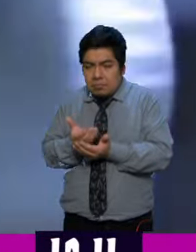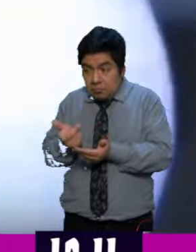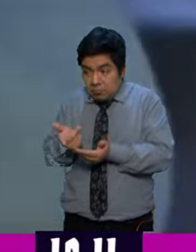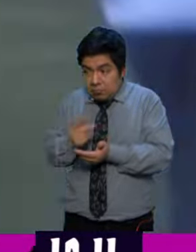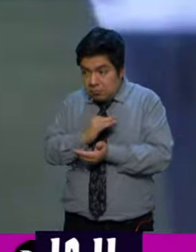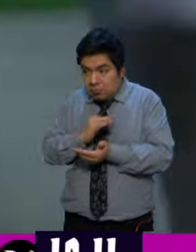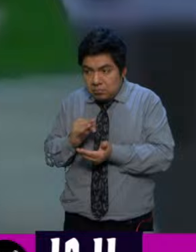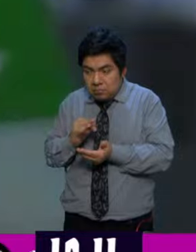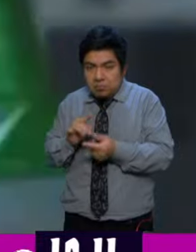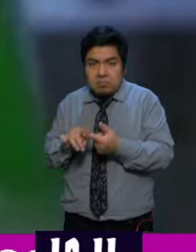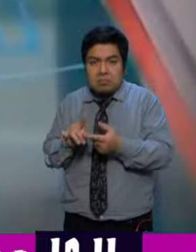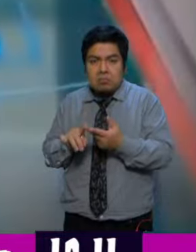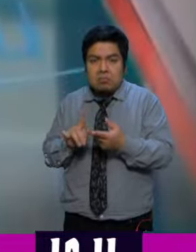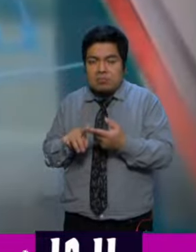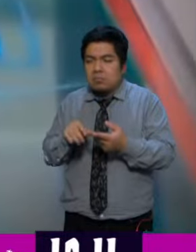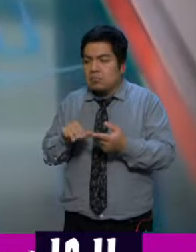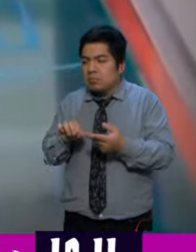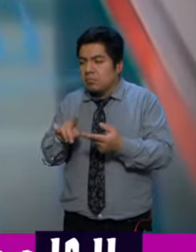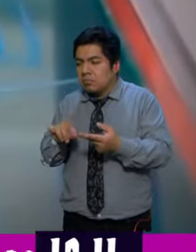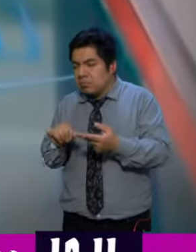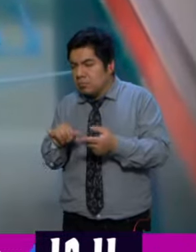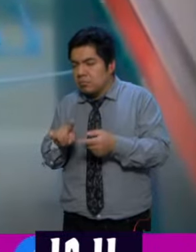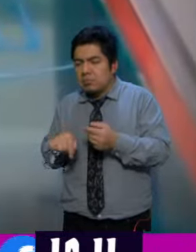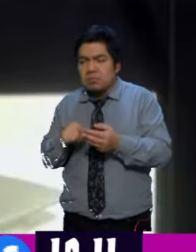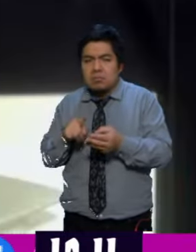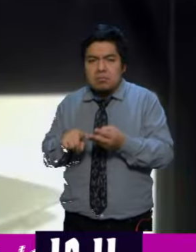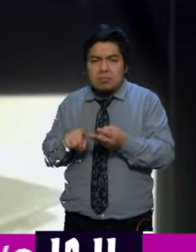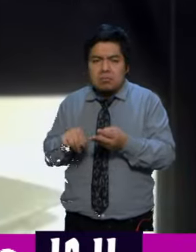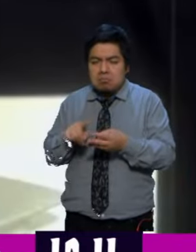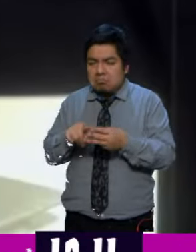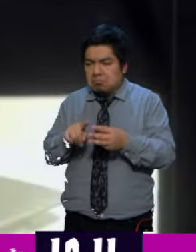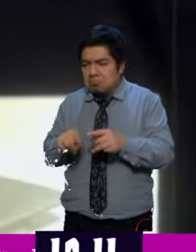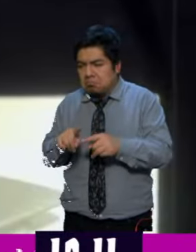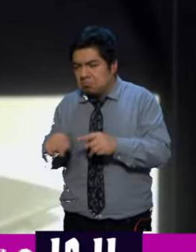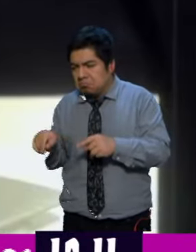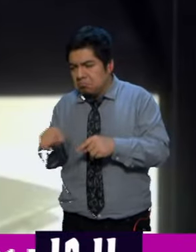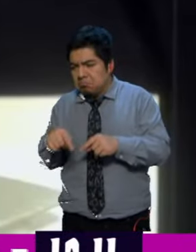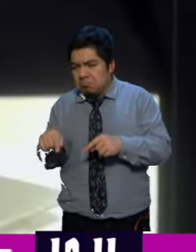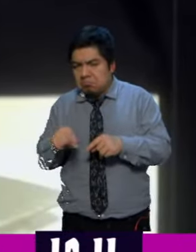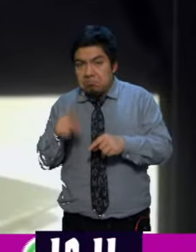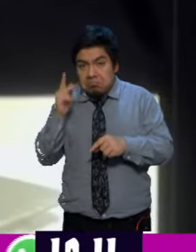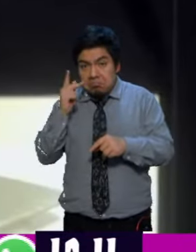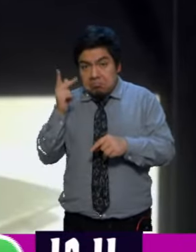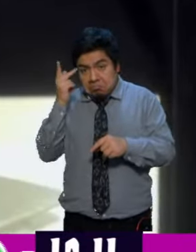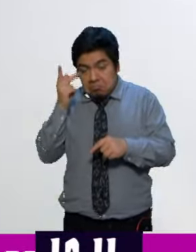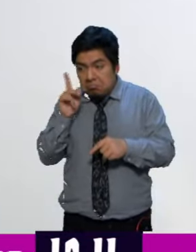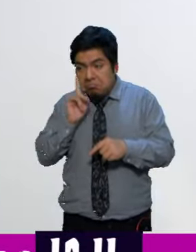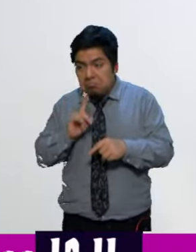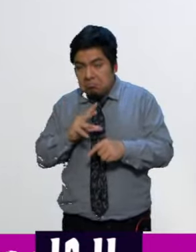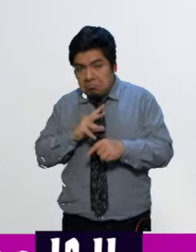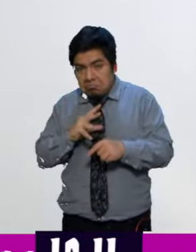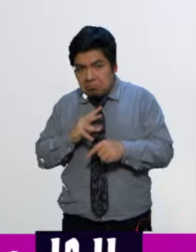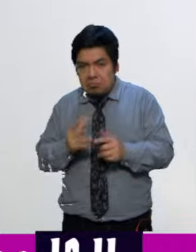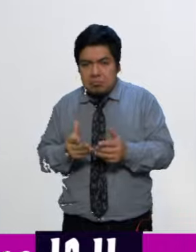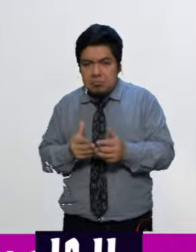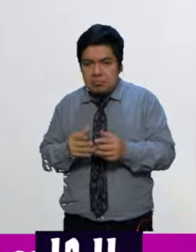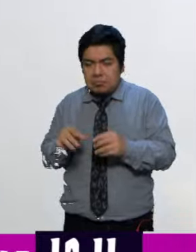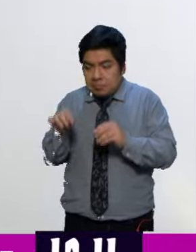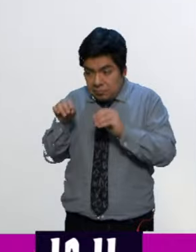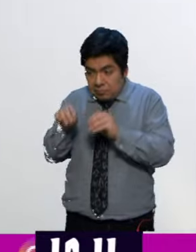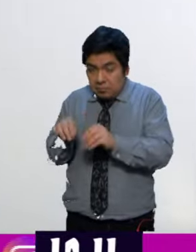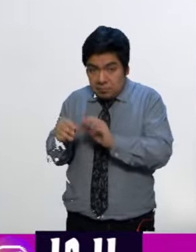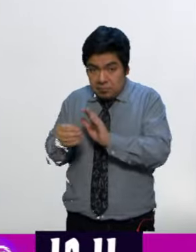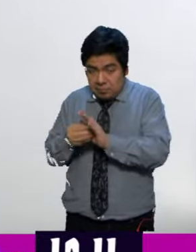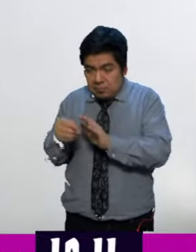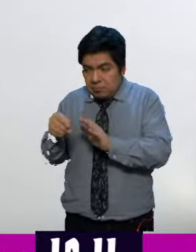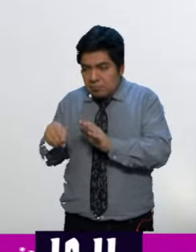de estrellita, de letritas, ahora hay hasta de princesas. Es simplemente un tubo caliente. Y donde